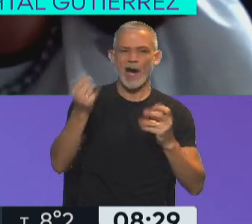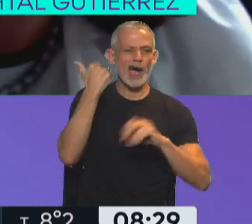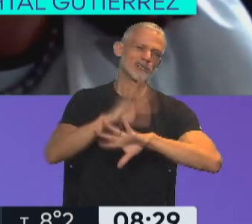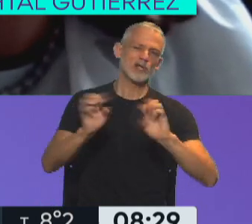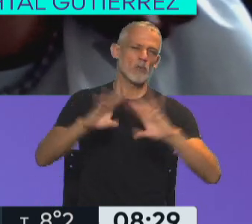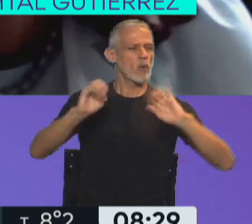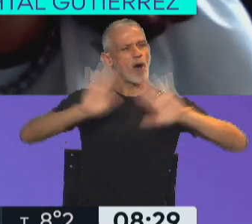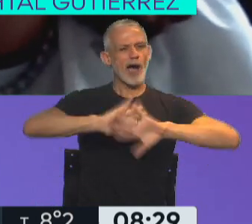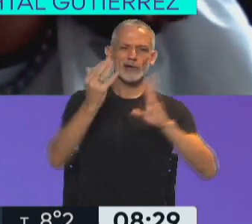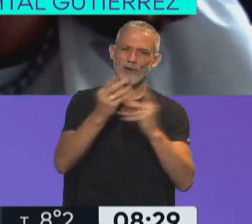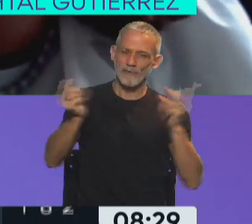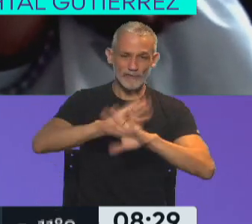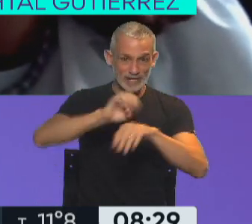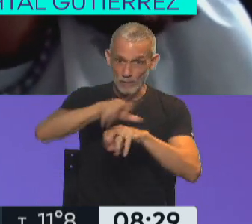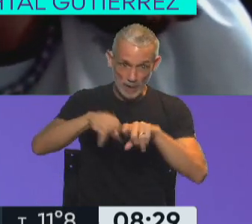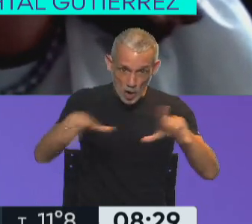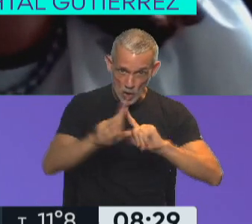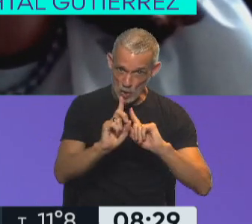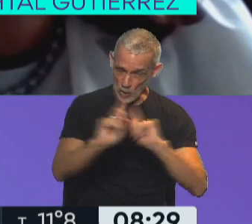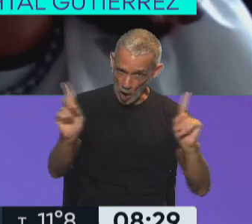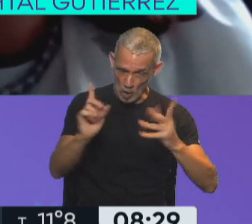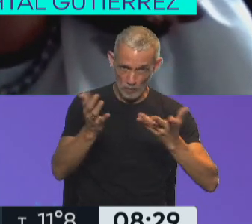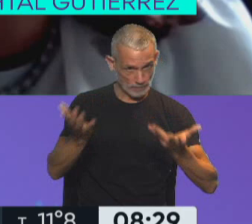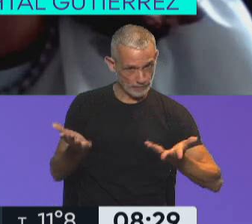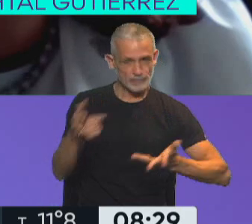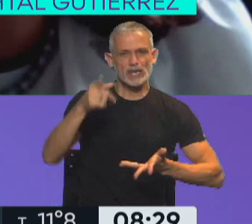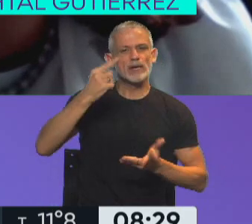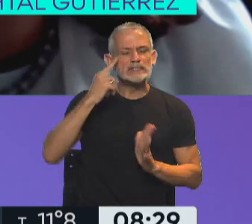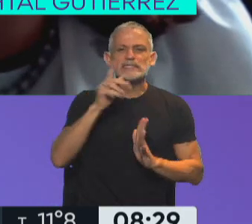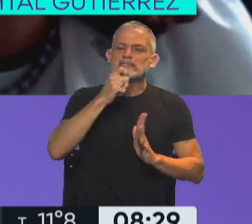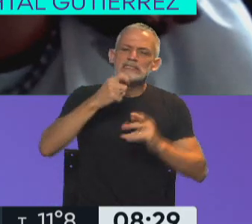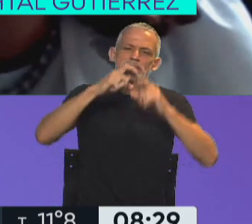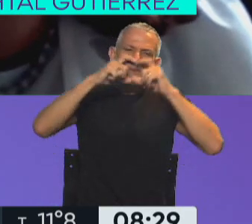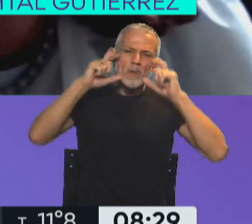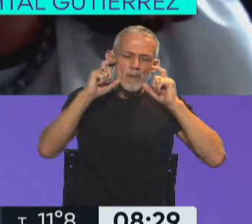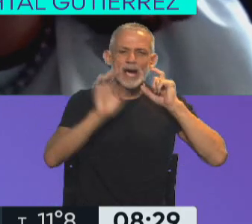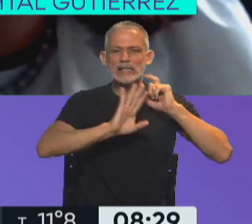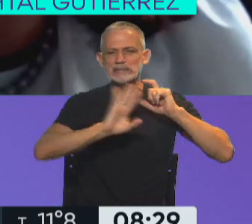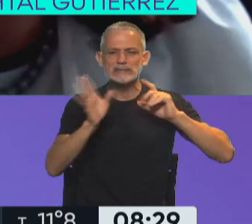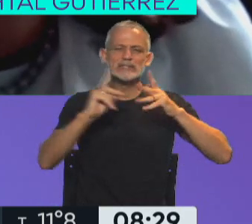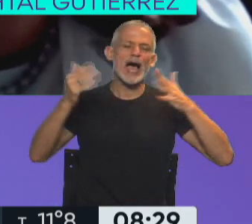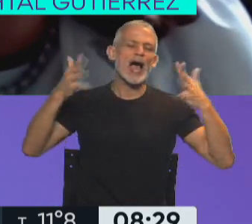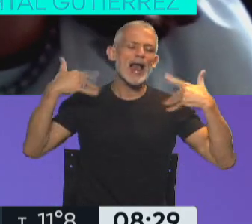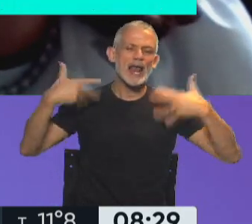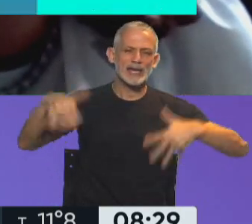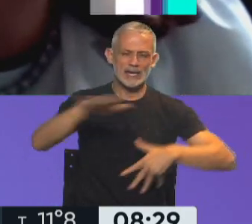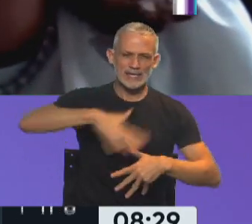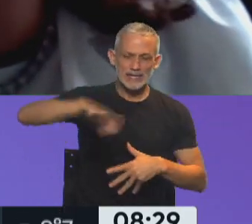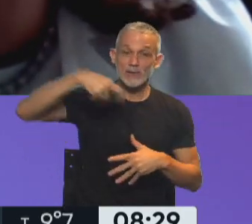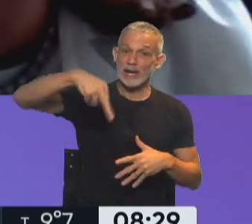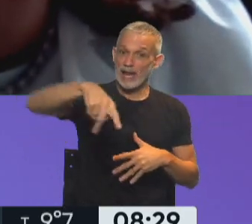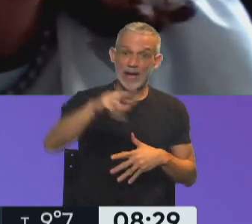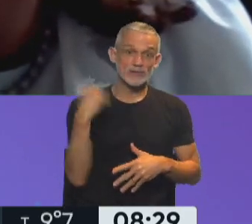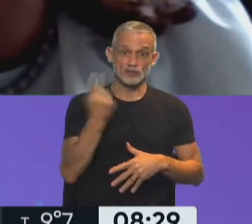no terminó. Ese es un primer punto. El hecho de no usar barbijo al aire libre y cuando uno